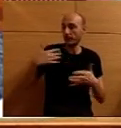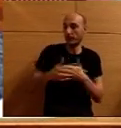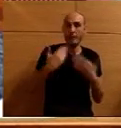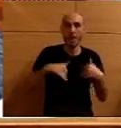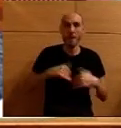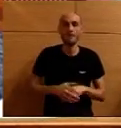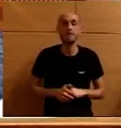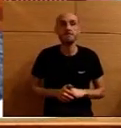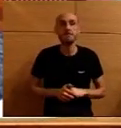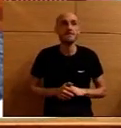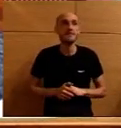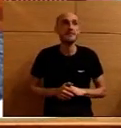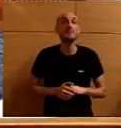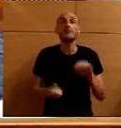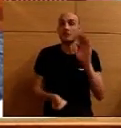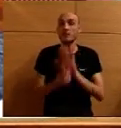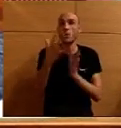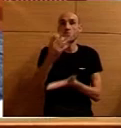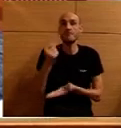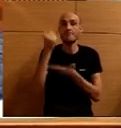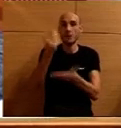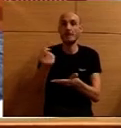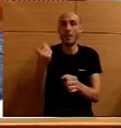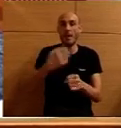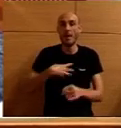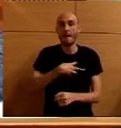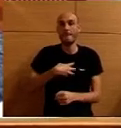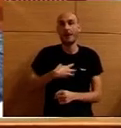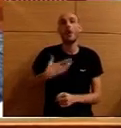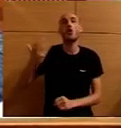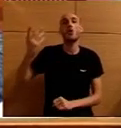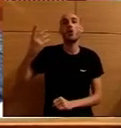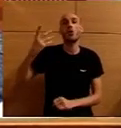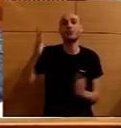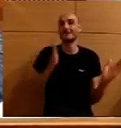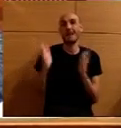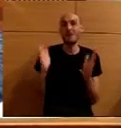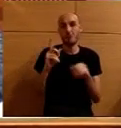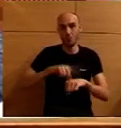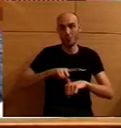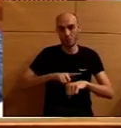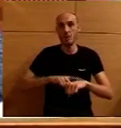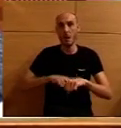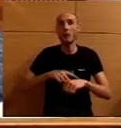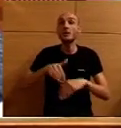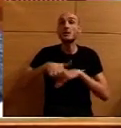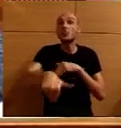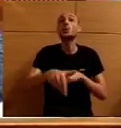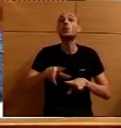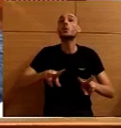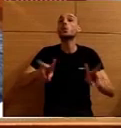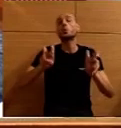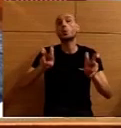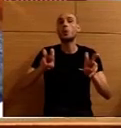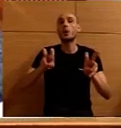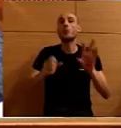Está prevista la constitución de la bolsa de empleo temporal, que nos permitirá resolver además en futuras ocasiones y no tener que recurrir